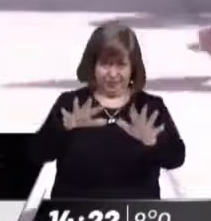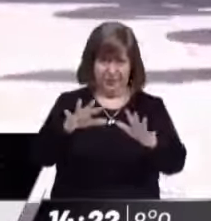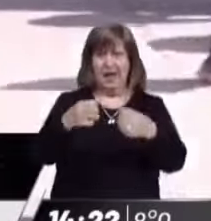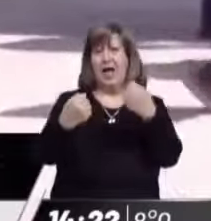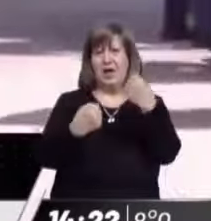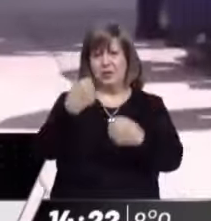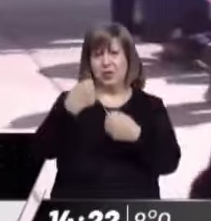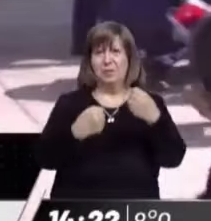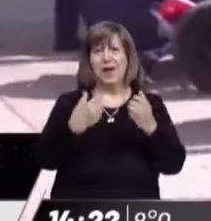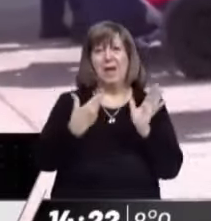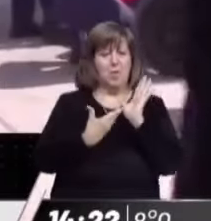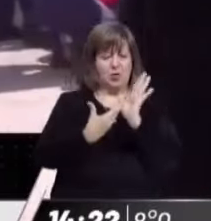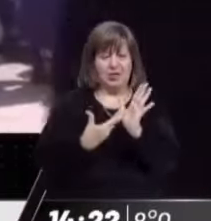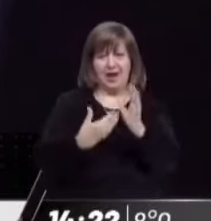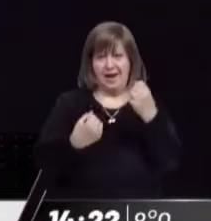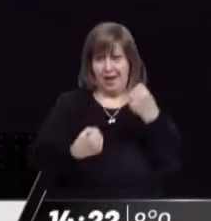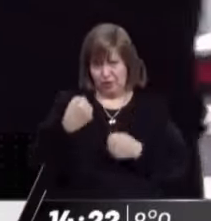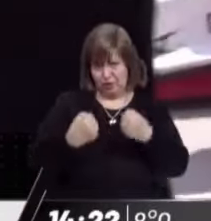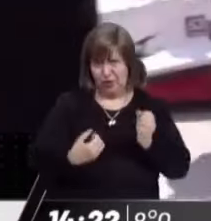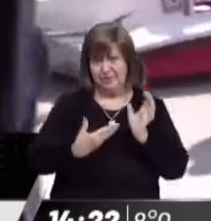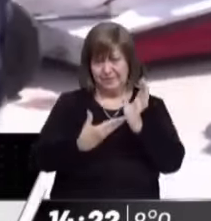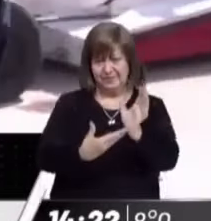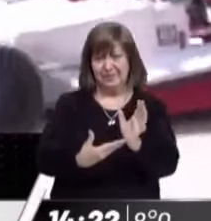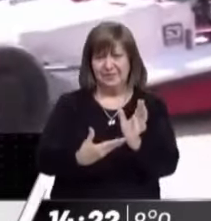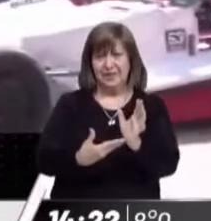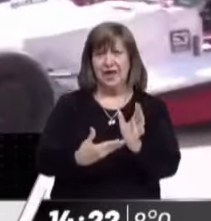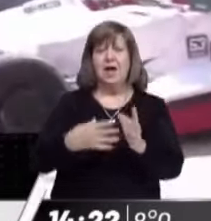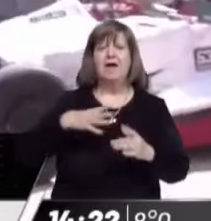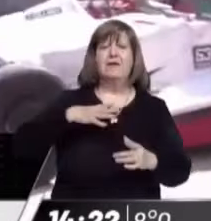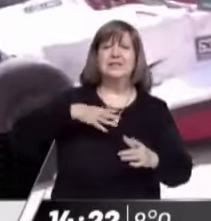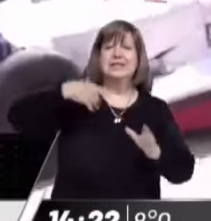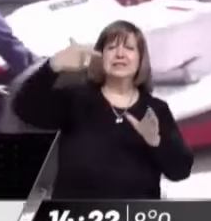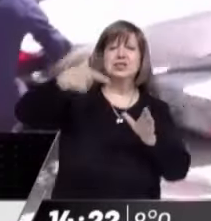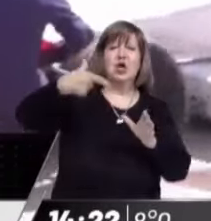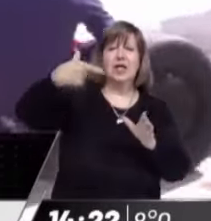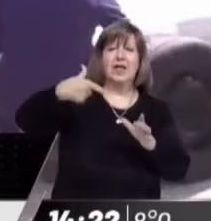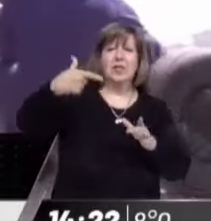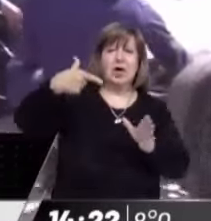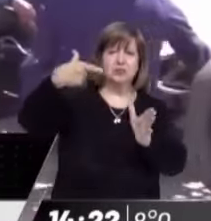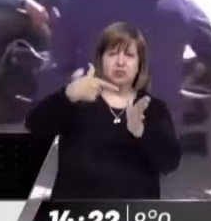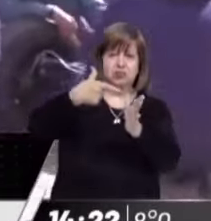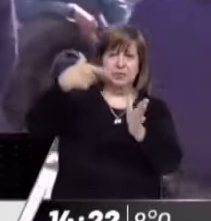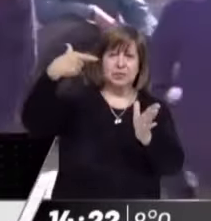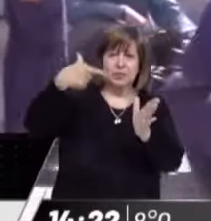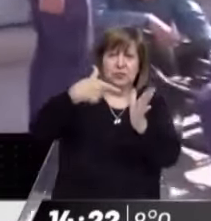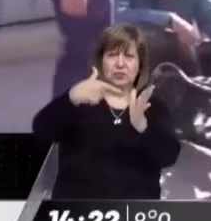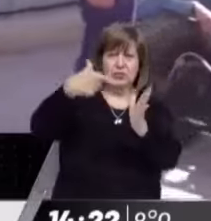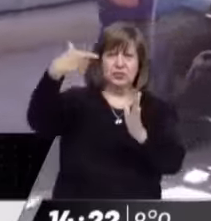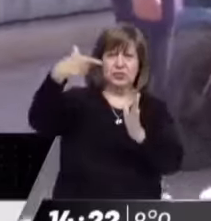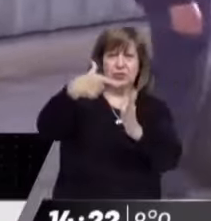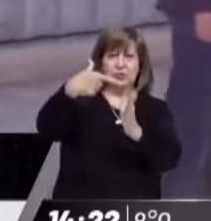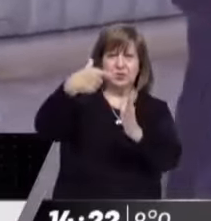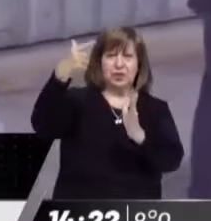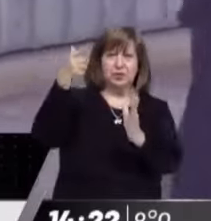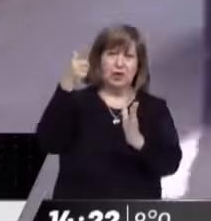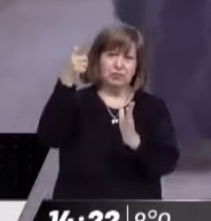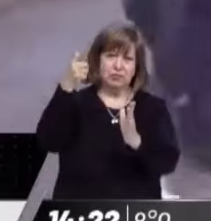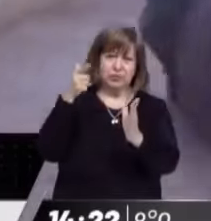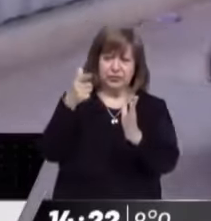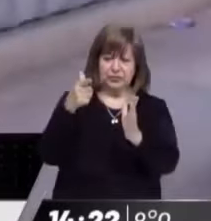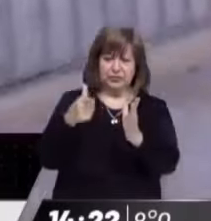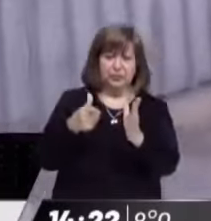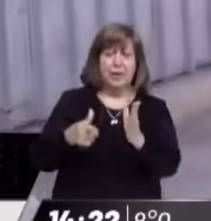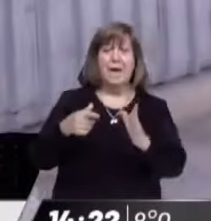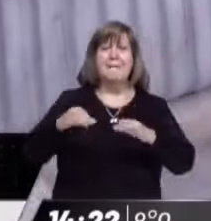el auto. Y vamos a terminar. Soldadura. Esta Ay, es la sí. parte de estructuras metálicas, justamente, que es donde se hizo todo lo que es